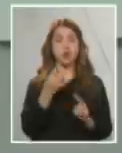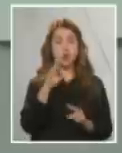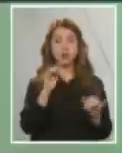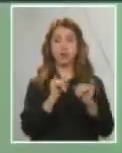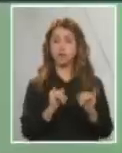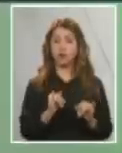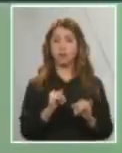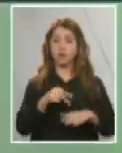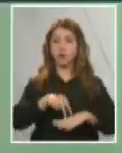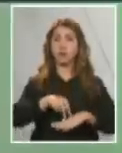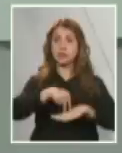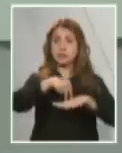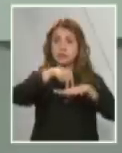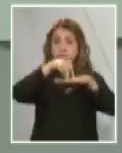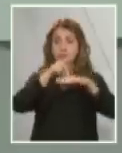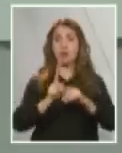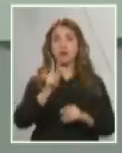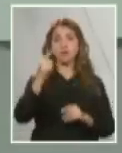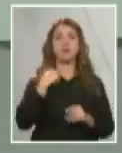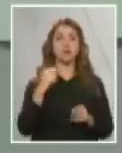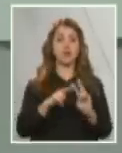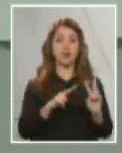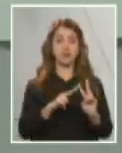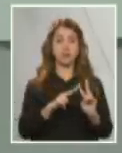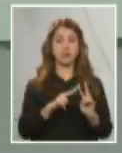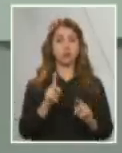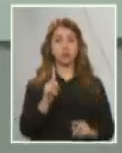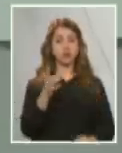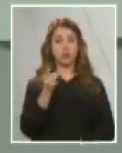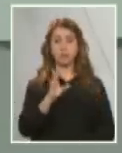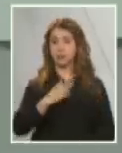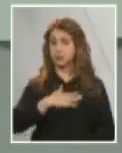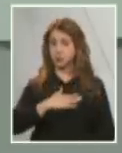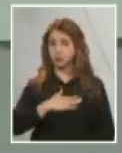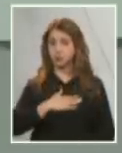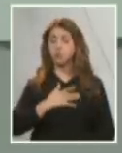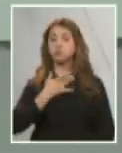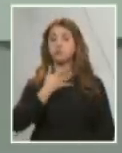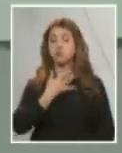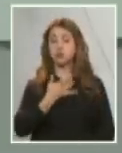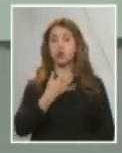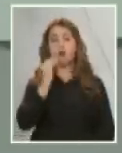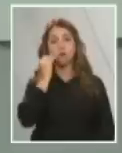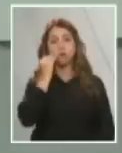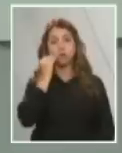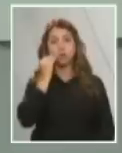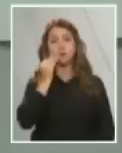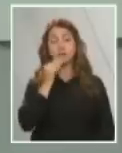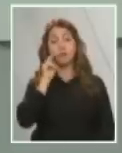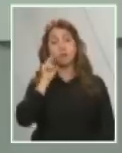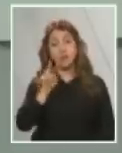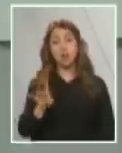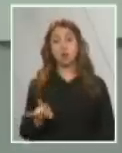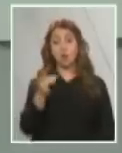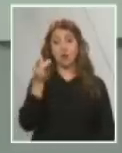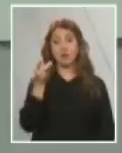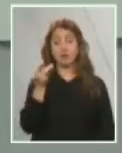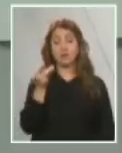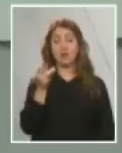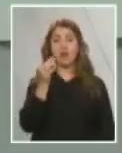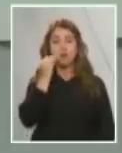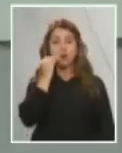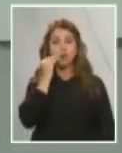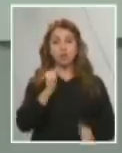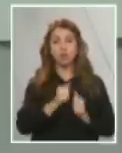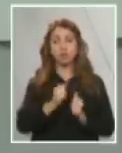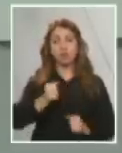forma de salir, además de... Claro, ¿qué hacemos? Entonces, y no solamente yo, porque a los abuelitos igual me di cuenta que había una abuelita